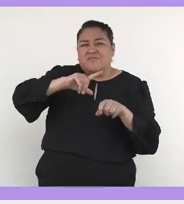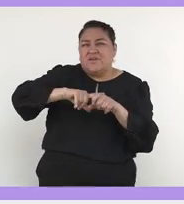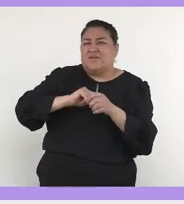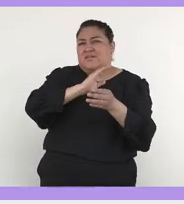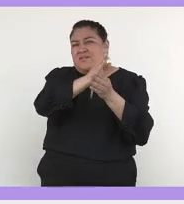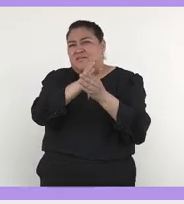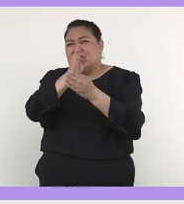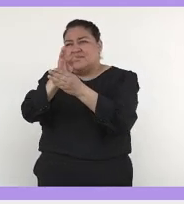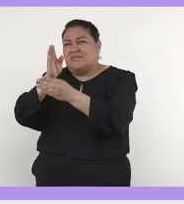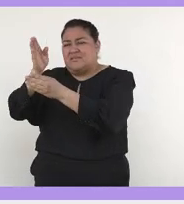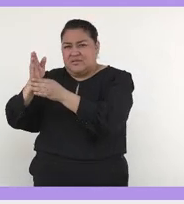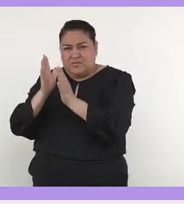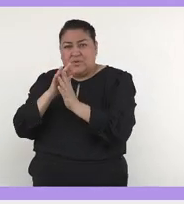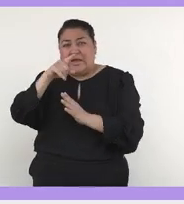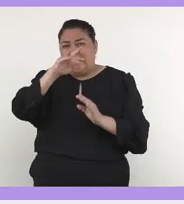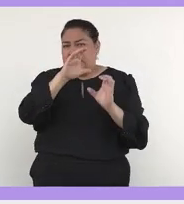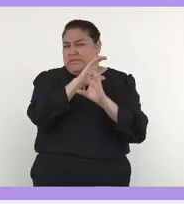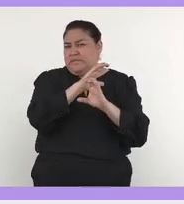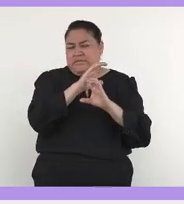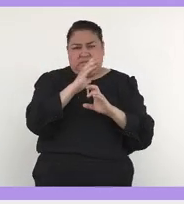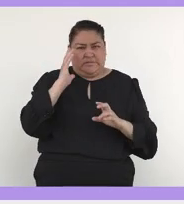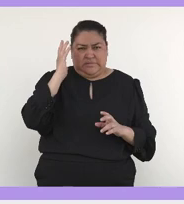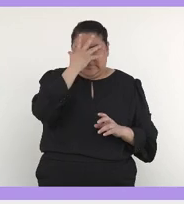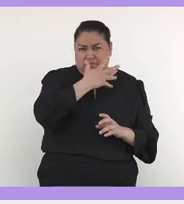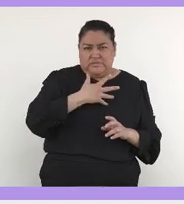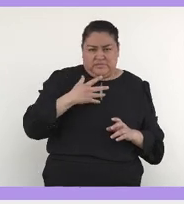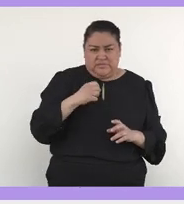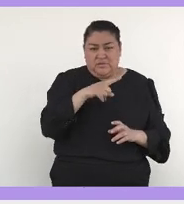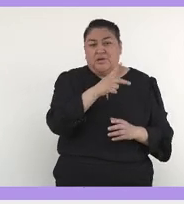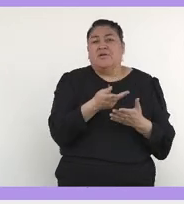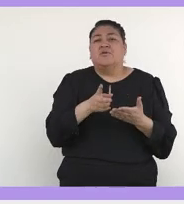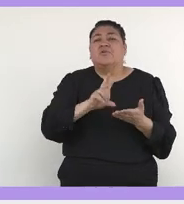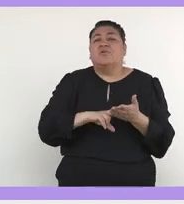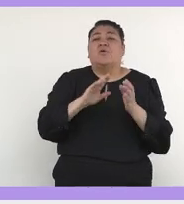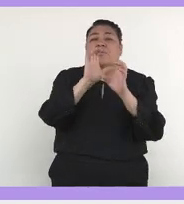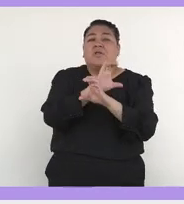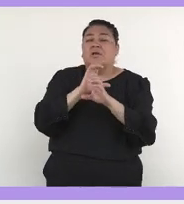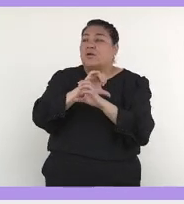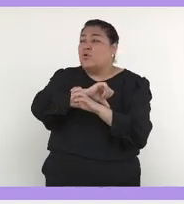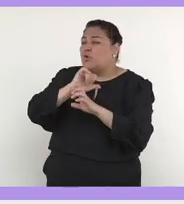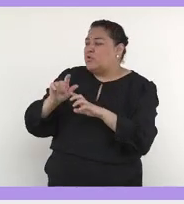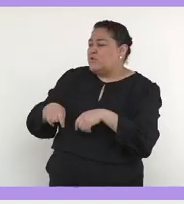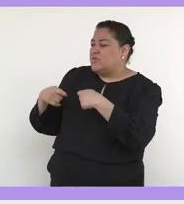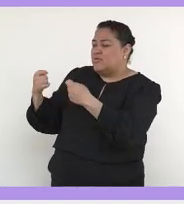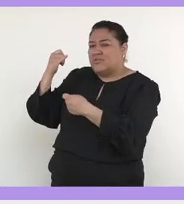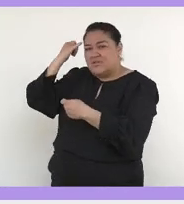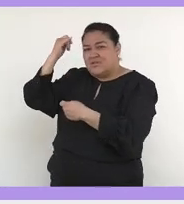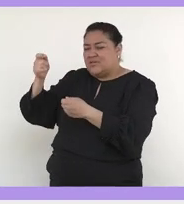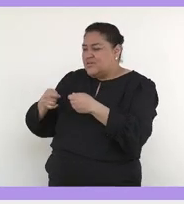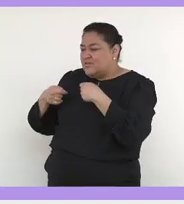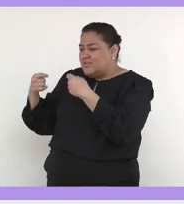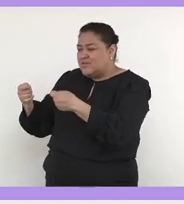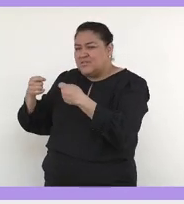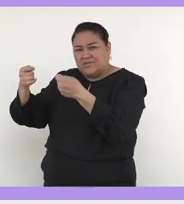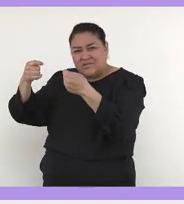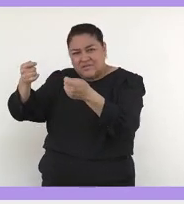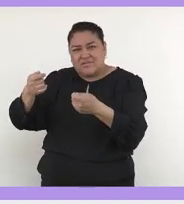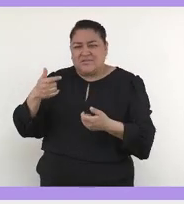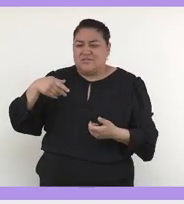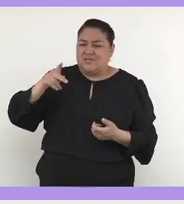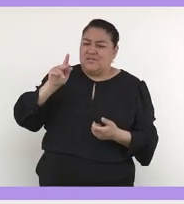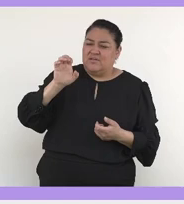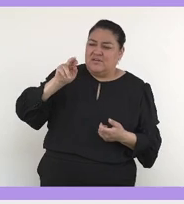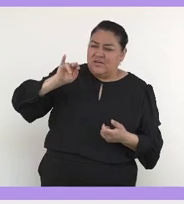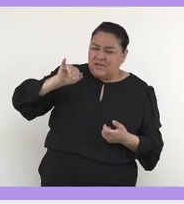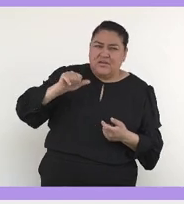año y se las recomiendo muchos muy talentosa pero también está colocando canciones con otros artistas que tienen mucha visibilidad ahora como puede ser tipo Kenia os